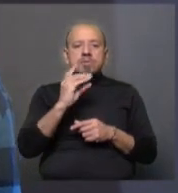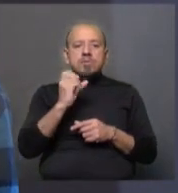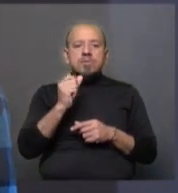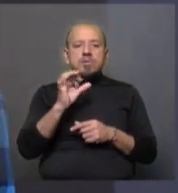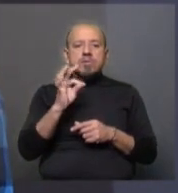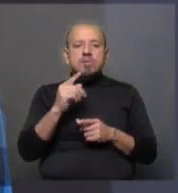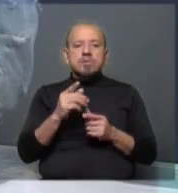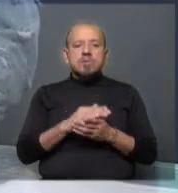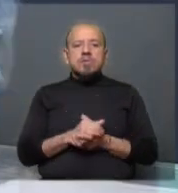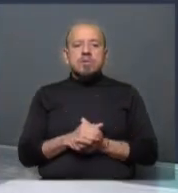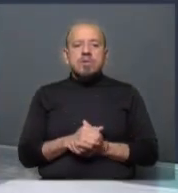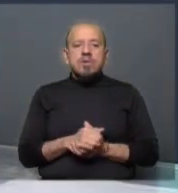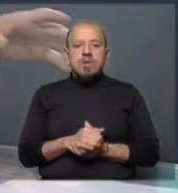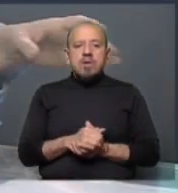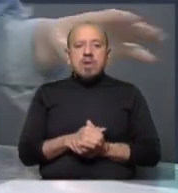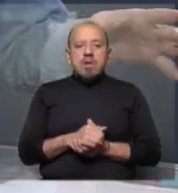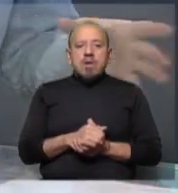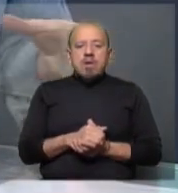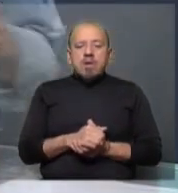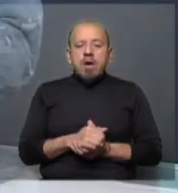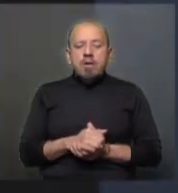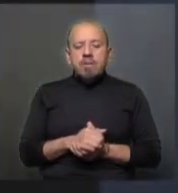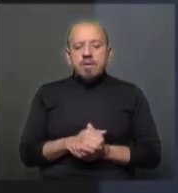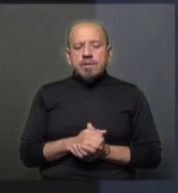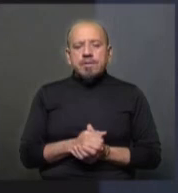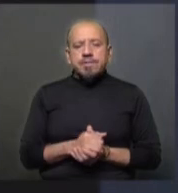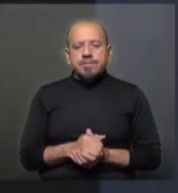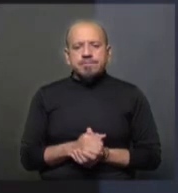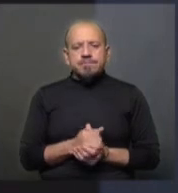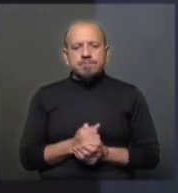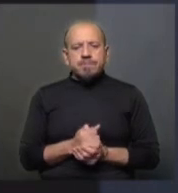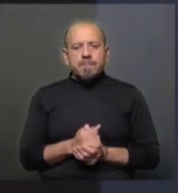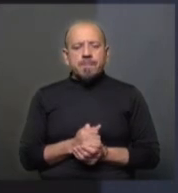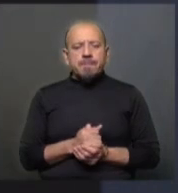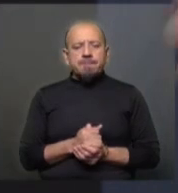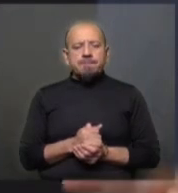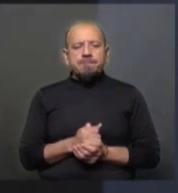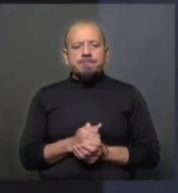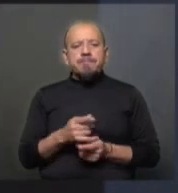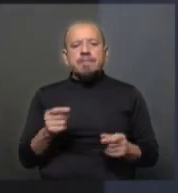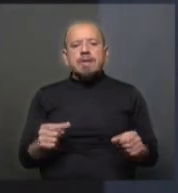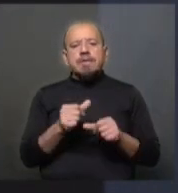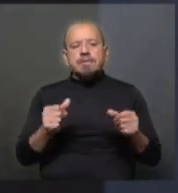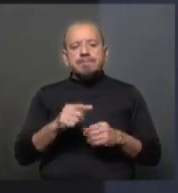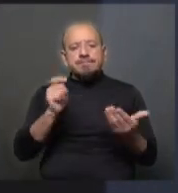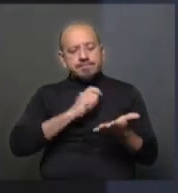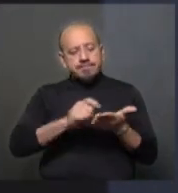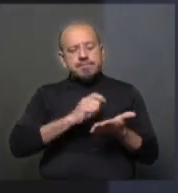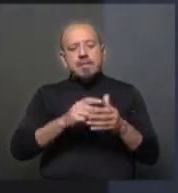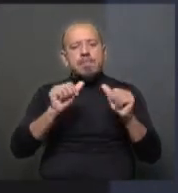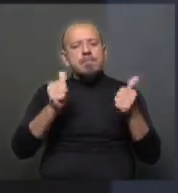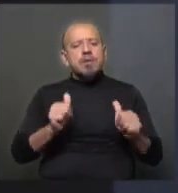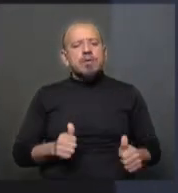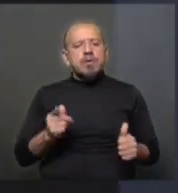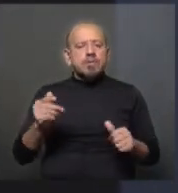Nicolas perdón eh Cómo porque recién hablabas no este habías hecho el guion del caso ese de Maldonado